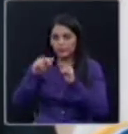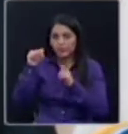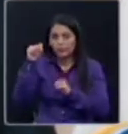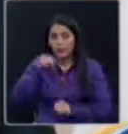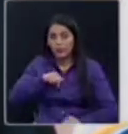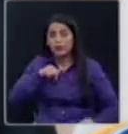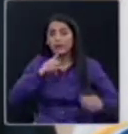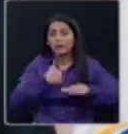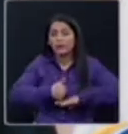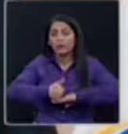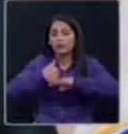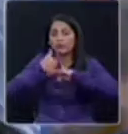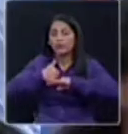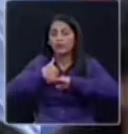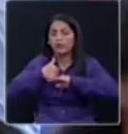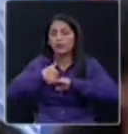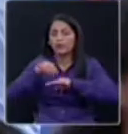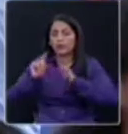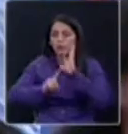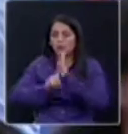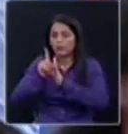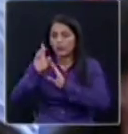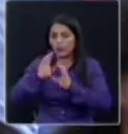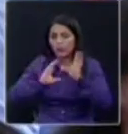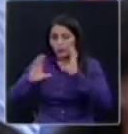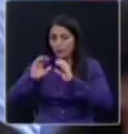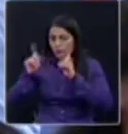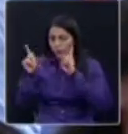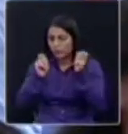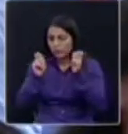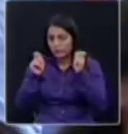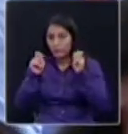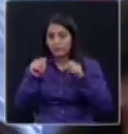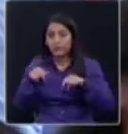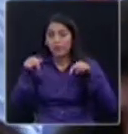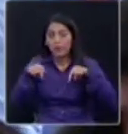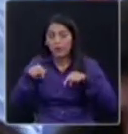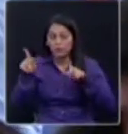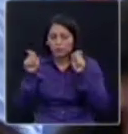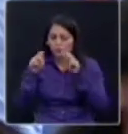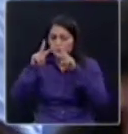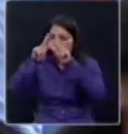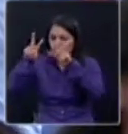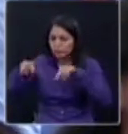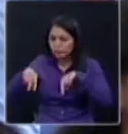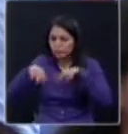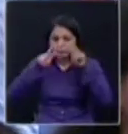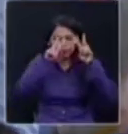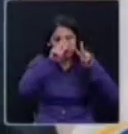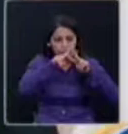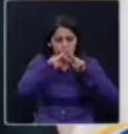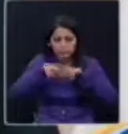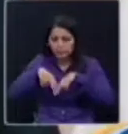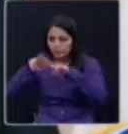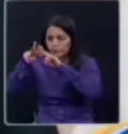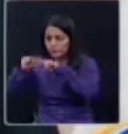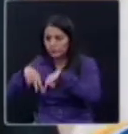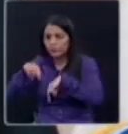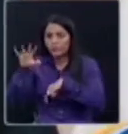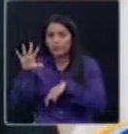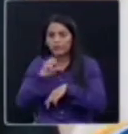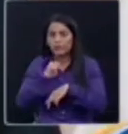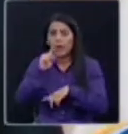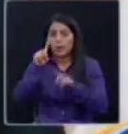y Comunicación, CORDICOM. Aclaró que durante el control se detectó distintos incumplimientos. Tratamiento morboso